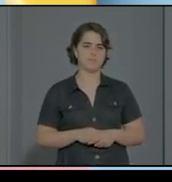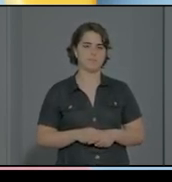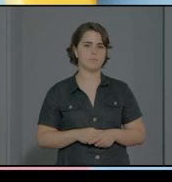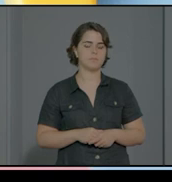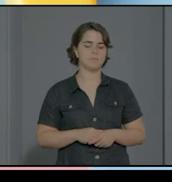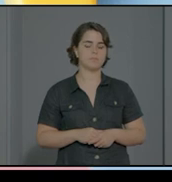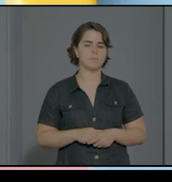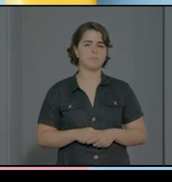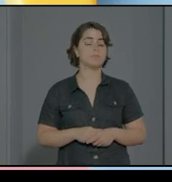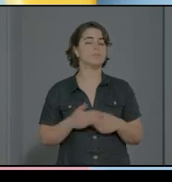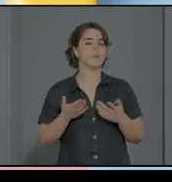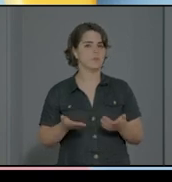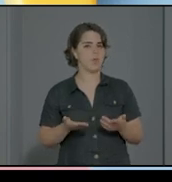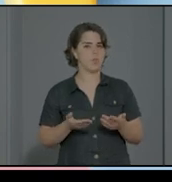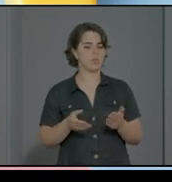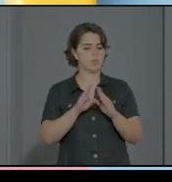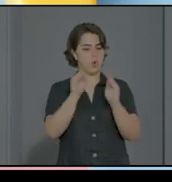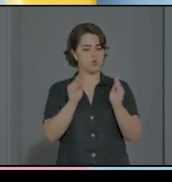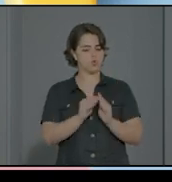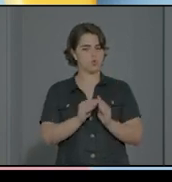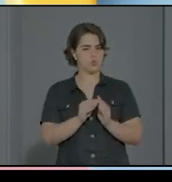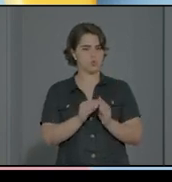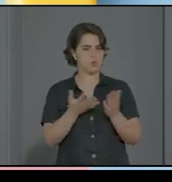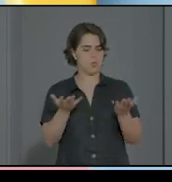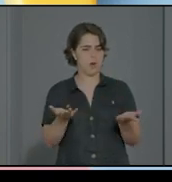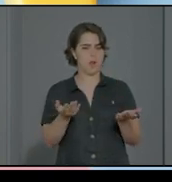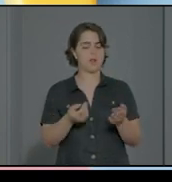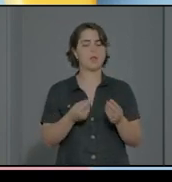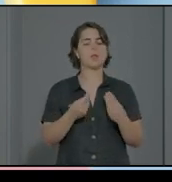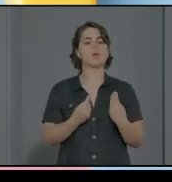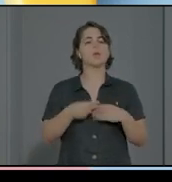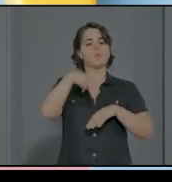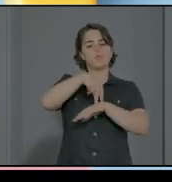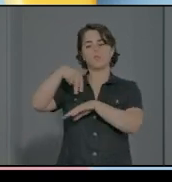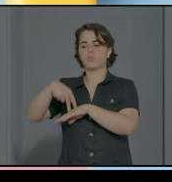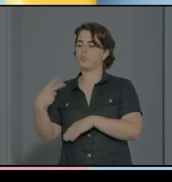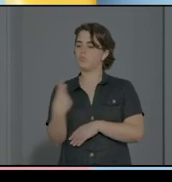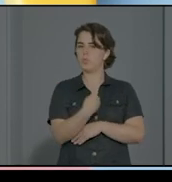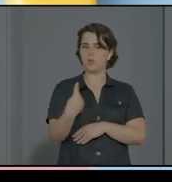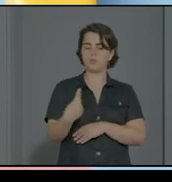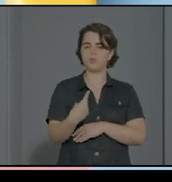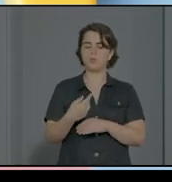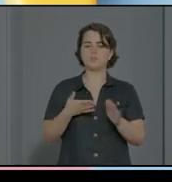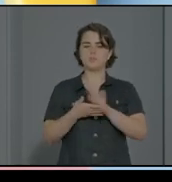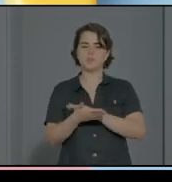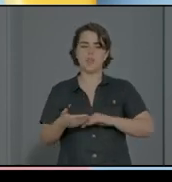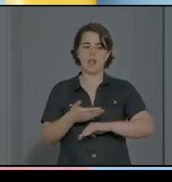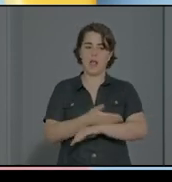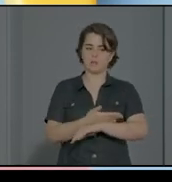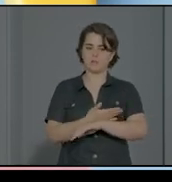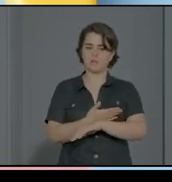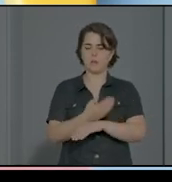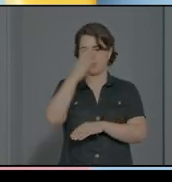Así que en la síntesis añadiendo también que la copresencia física prevé también una sincronía de ambos padres, y si